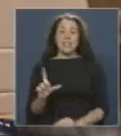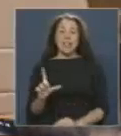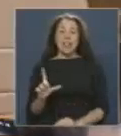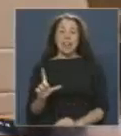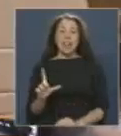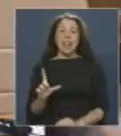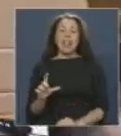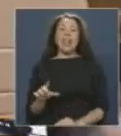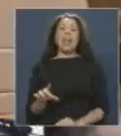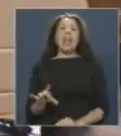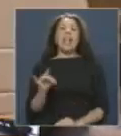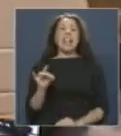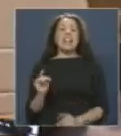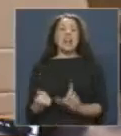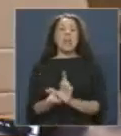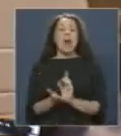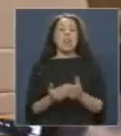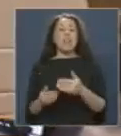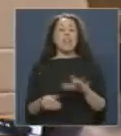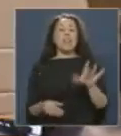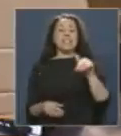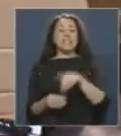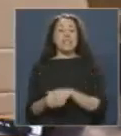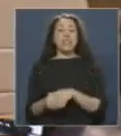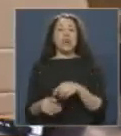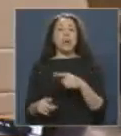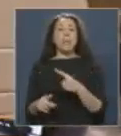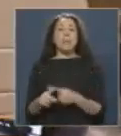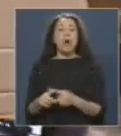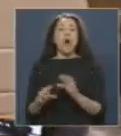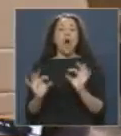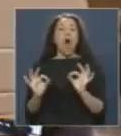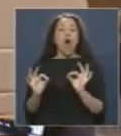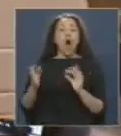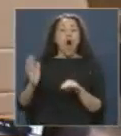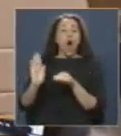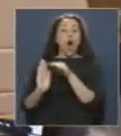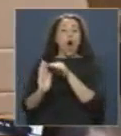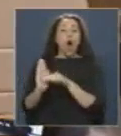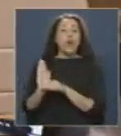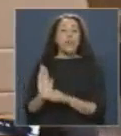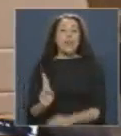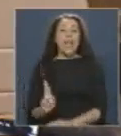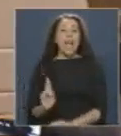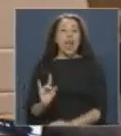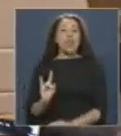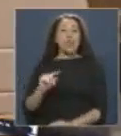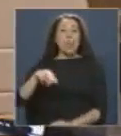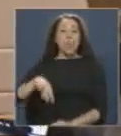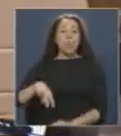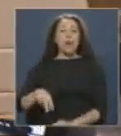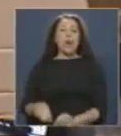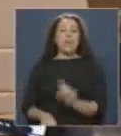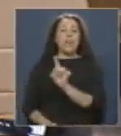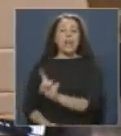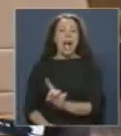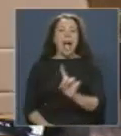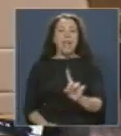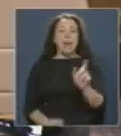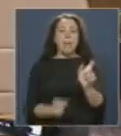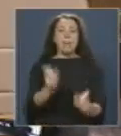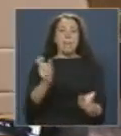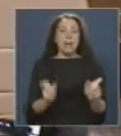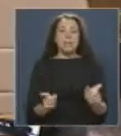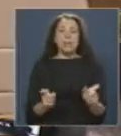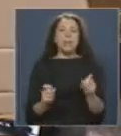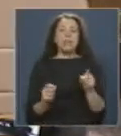distribuye los locales de votación de acuerdo al orden secuencial del RUN de cada persona y de esta forma se impide